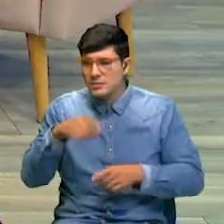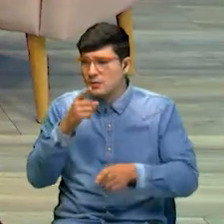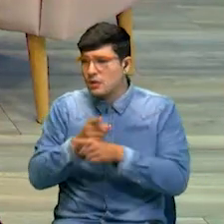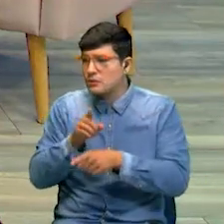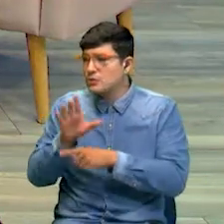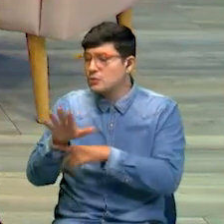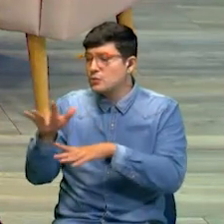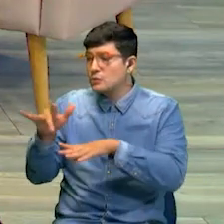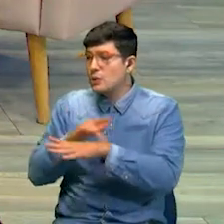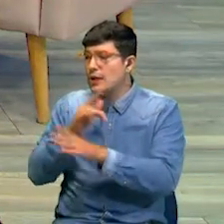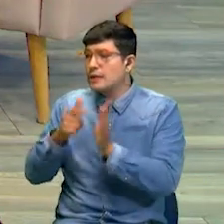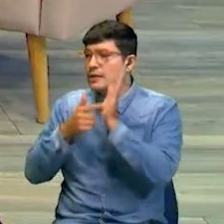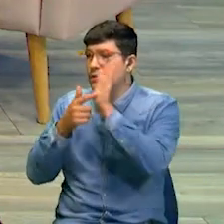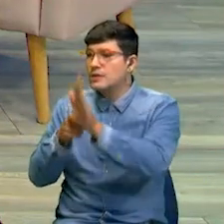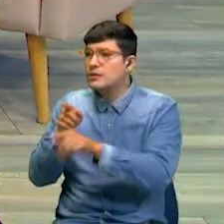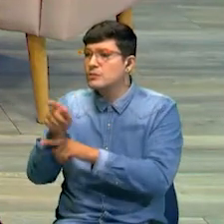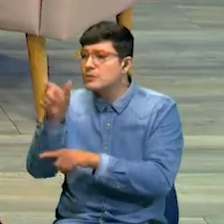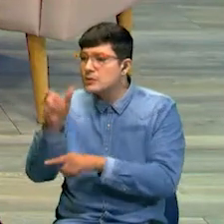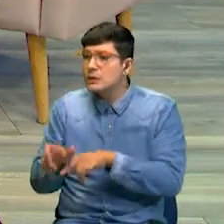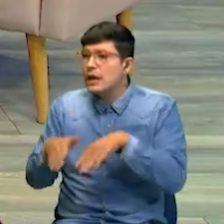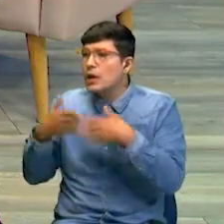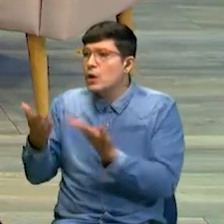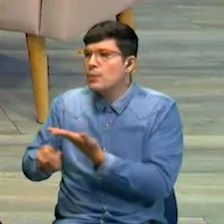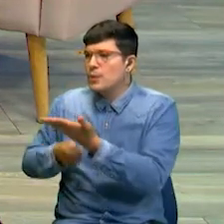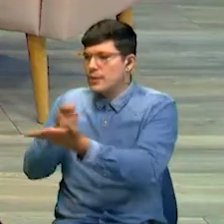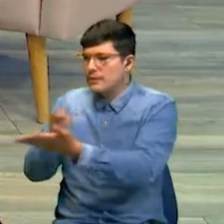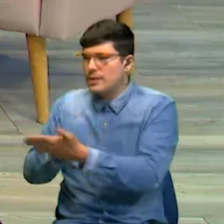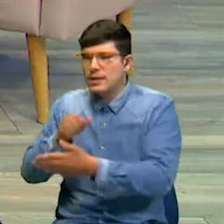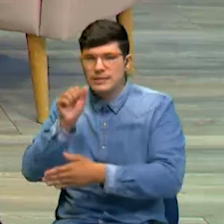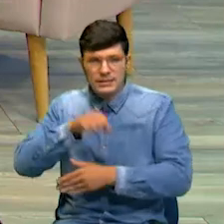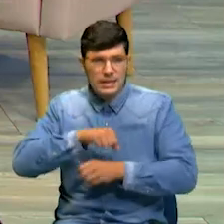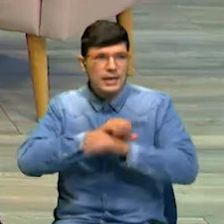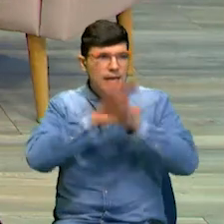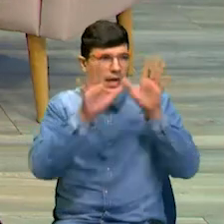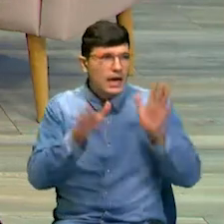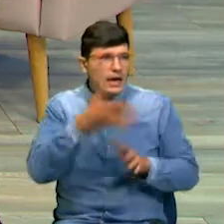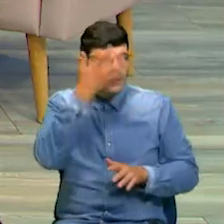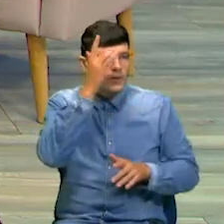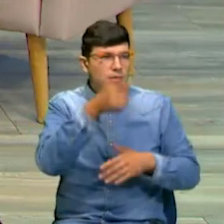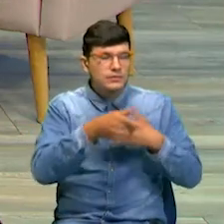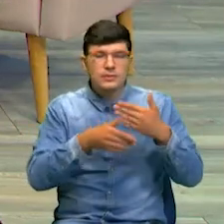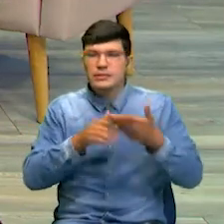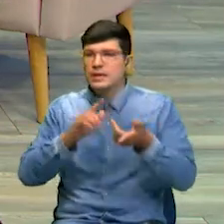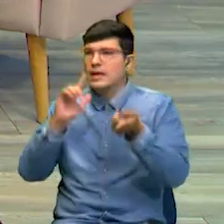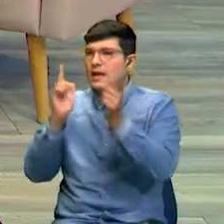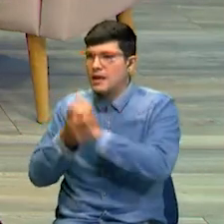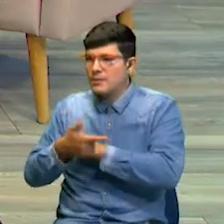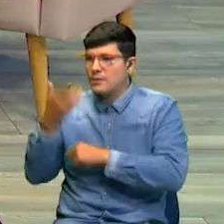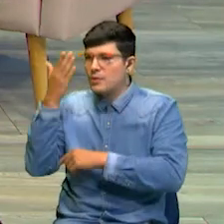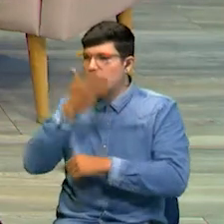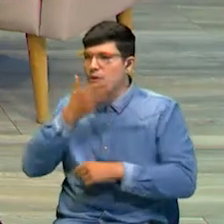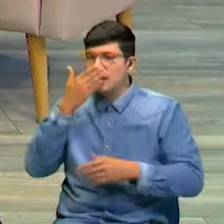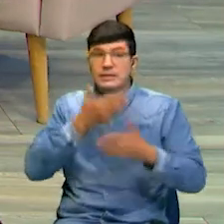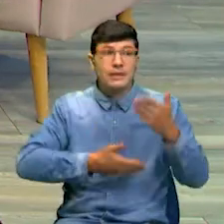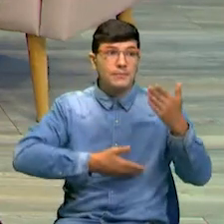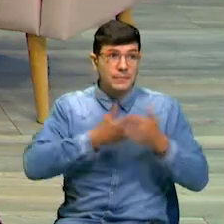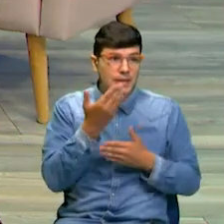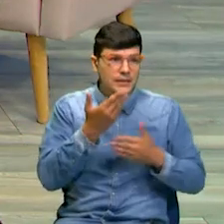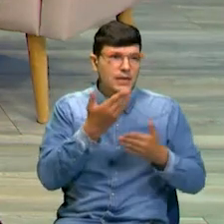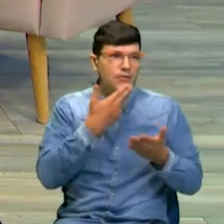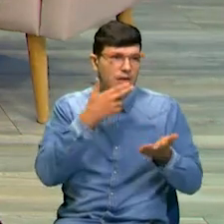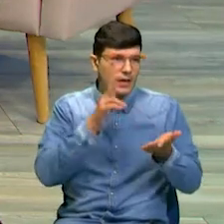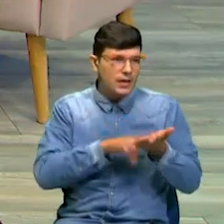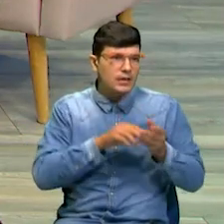que demostrar el señor cómo pagó, ¿cierto? Claro, porque el proceso se invierte la carga de la prueba. Sí, se inicia con la